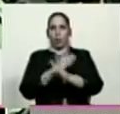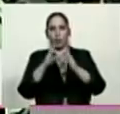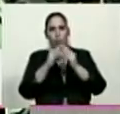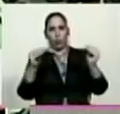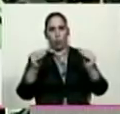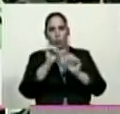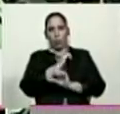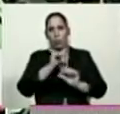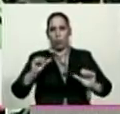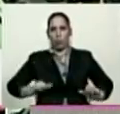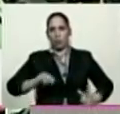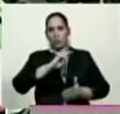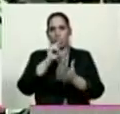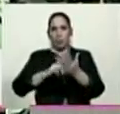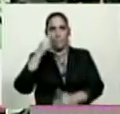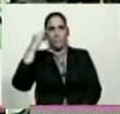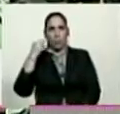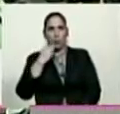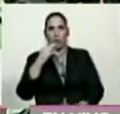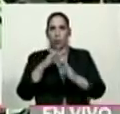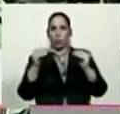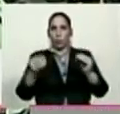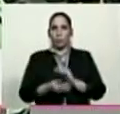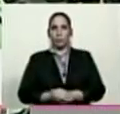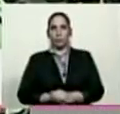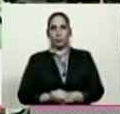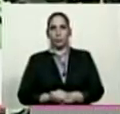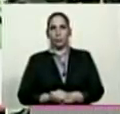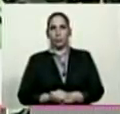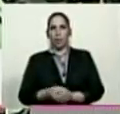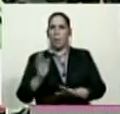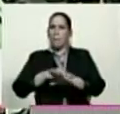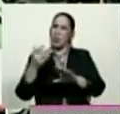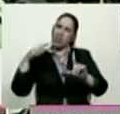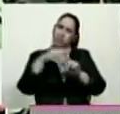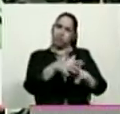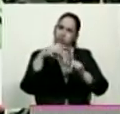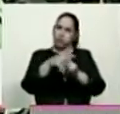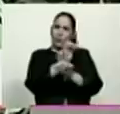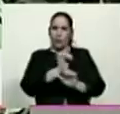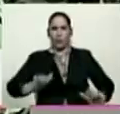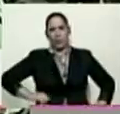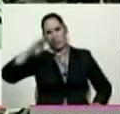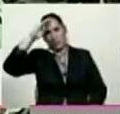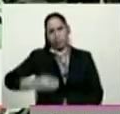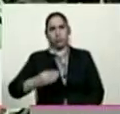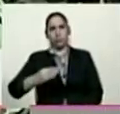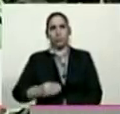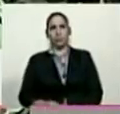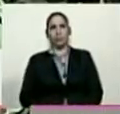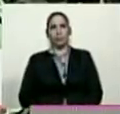Armada Nacional Bolivariana. ¿Por qué atacan a la Fuerza Armada Nacional Bolivariana?